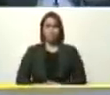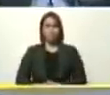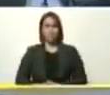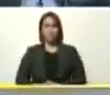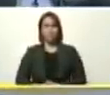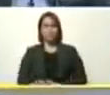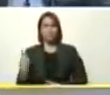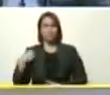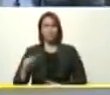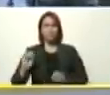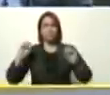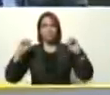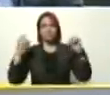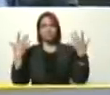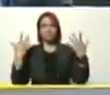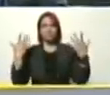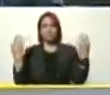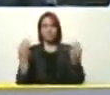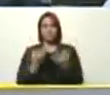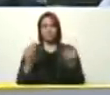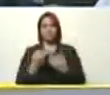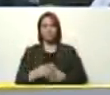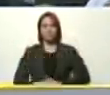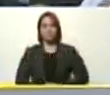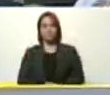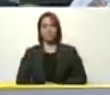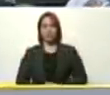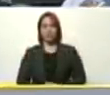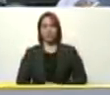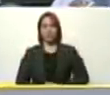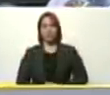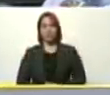tenido un logro verdaderamente excepcional.